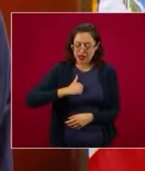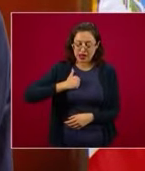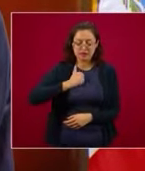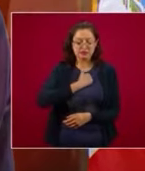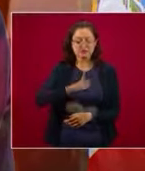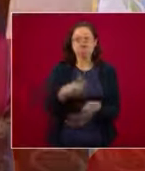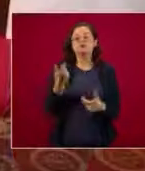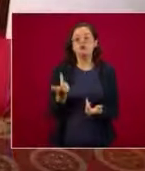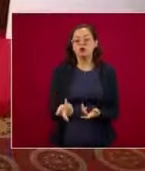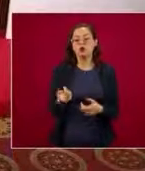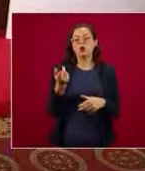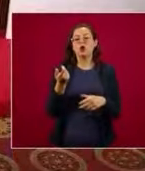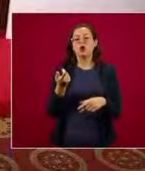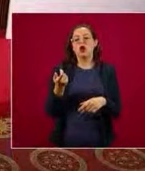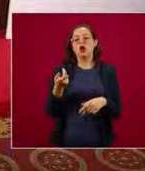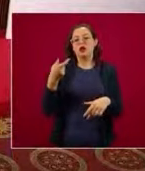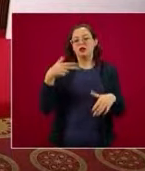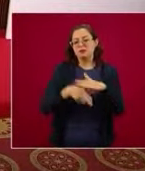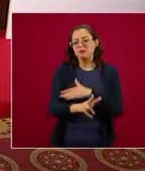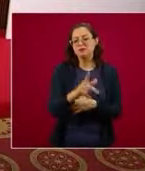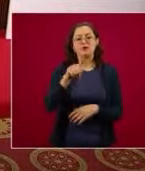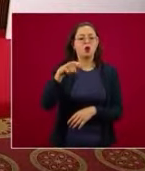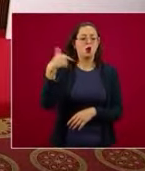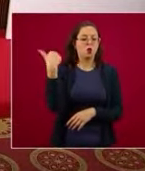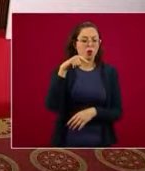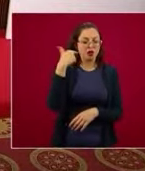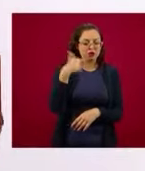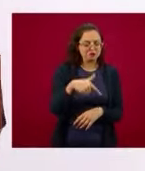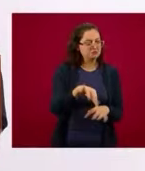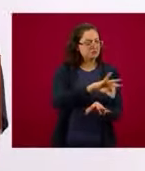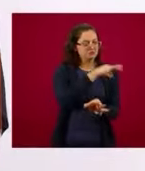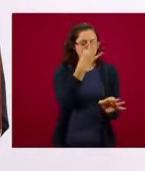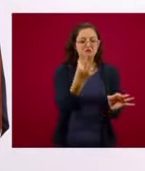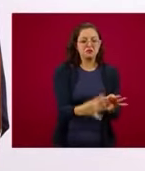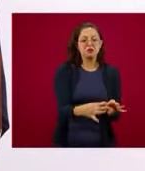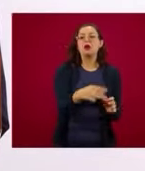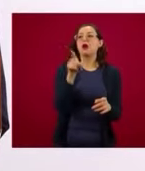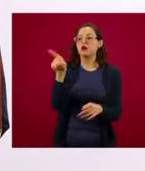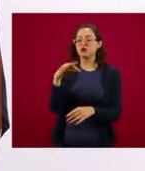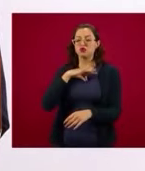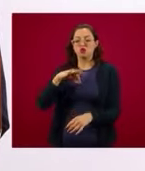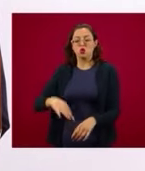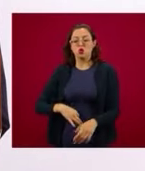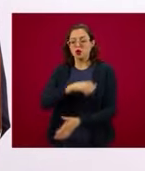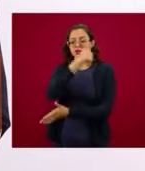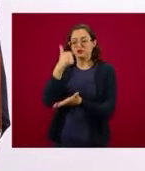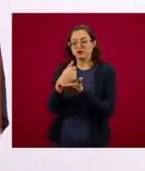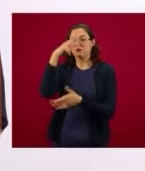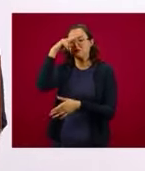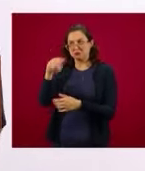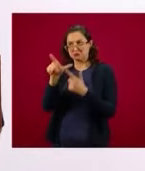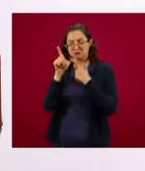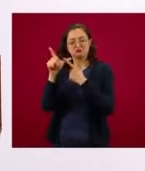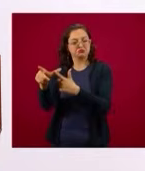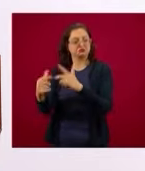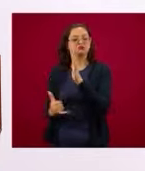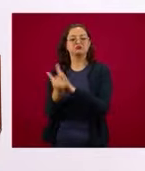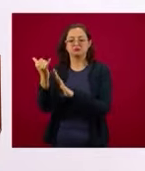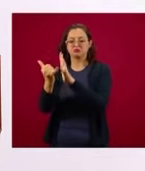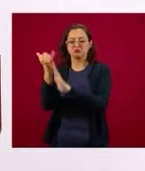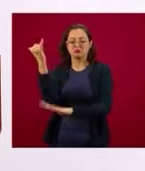uno de ellos sancionado ya en la por la constitución y que de mí depende que se cumpla y que es el de la no reelección